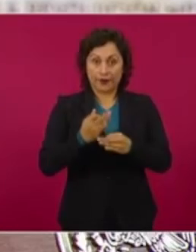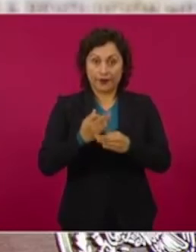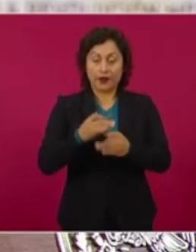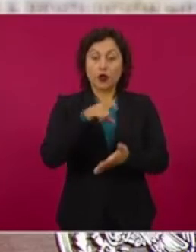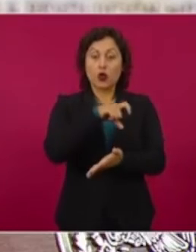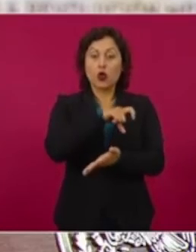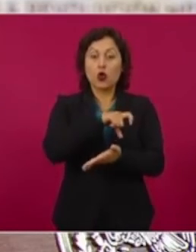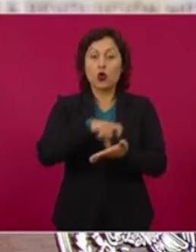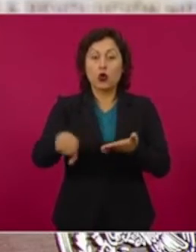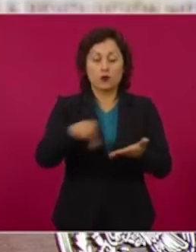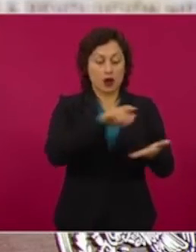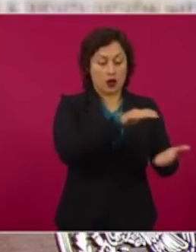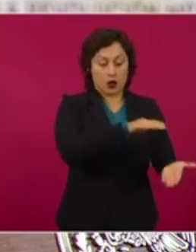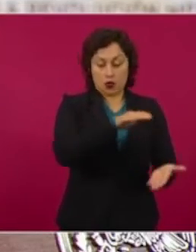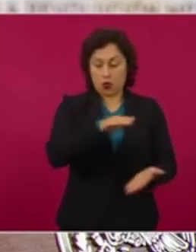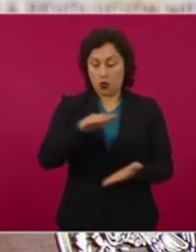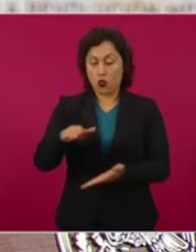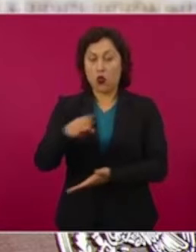diarios.